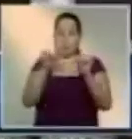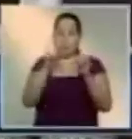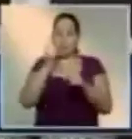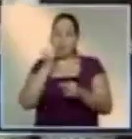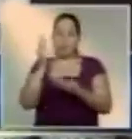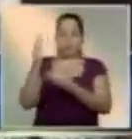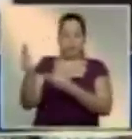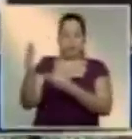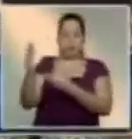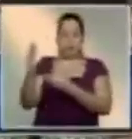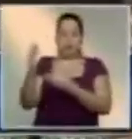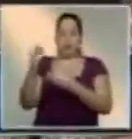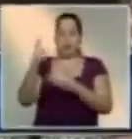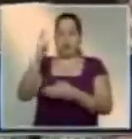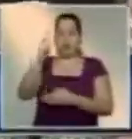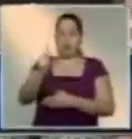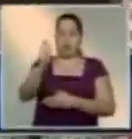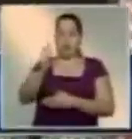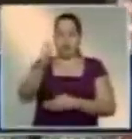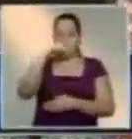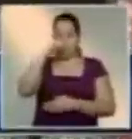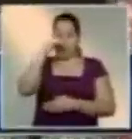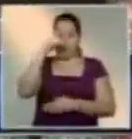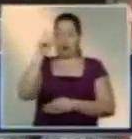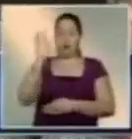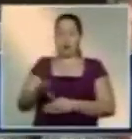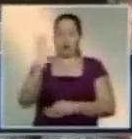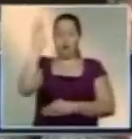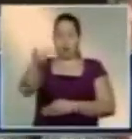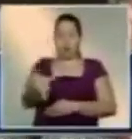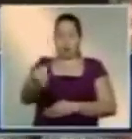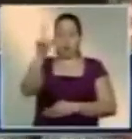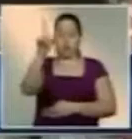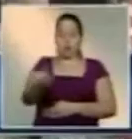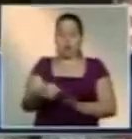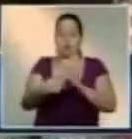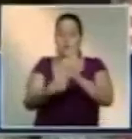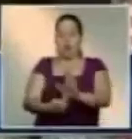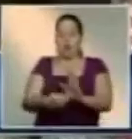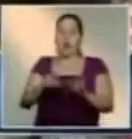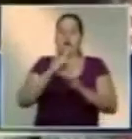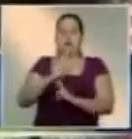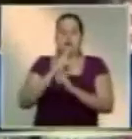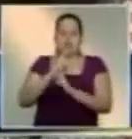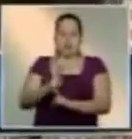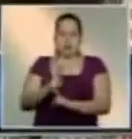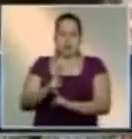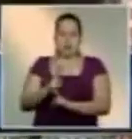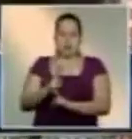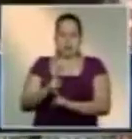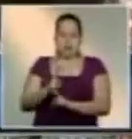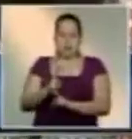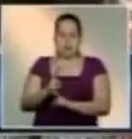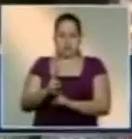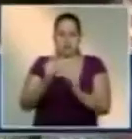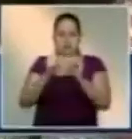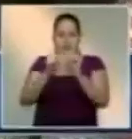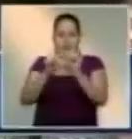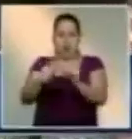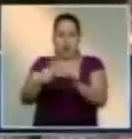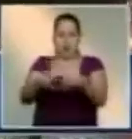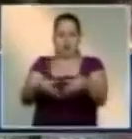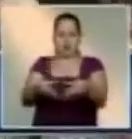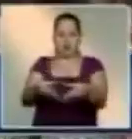García, diputado actual y además electo también por el estado de Aragua. ¿Cuál es el resultado de en esta previa que sabemos que continúan en una